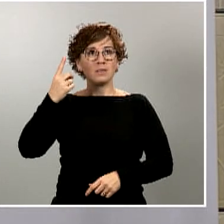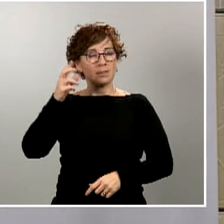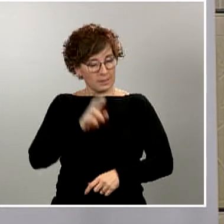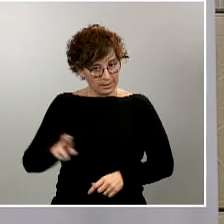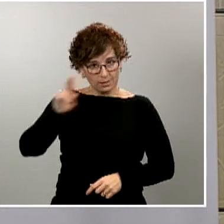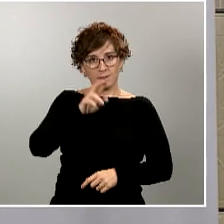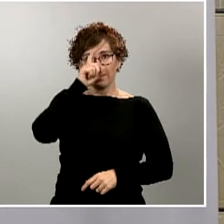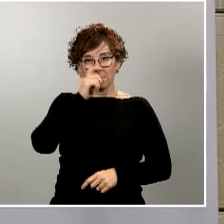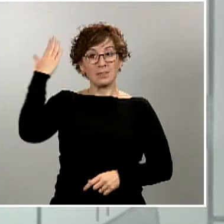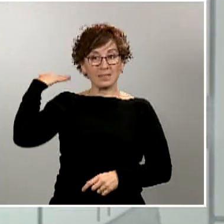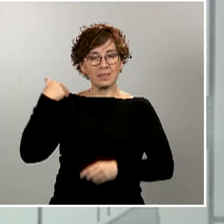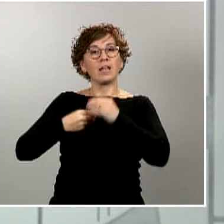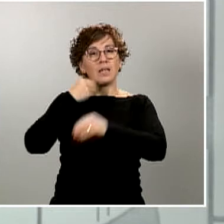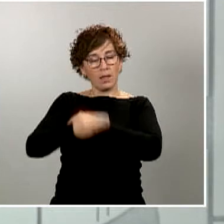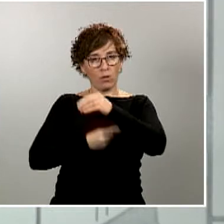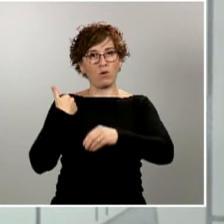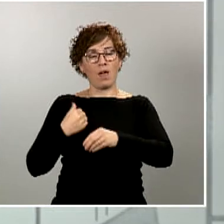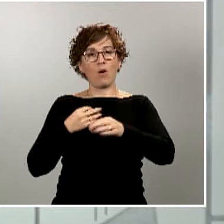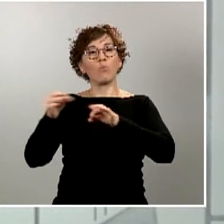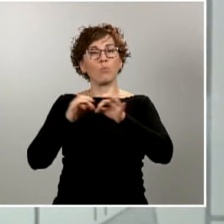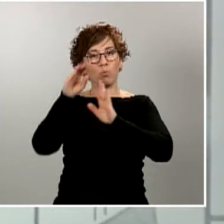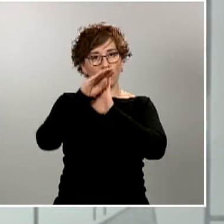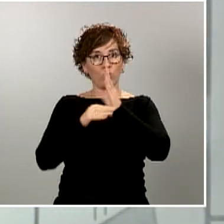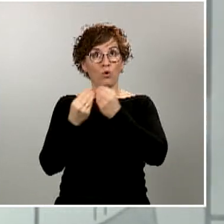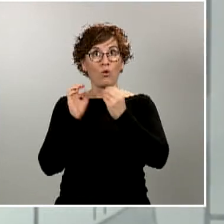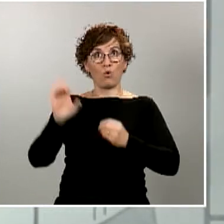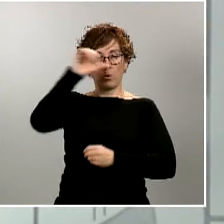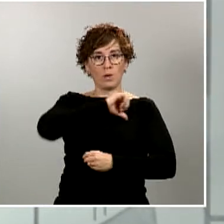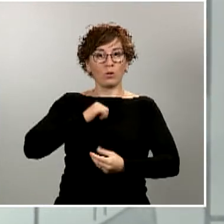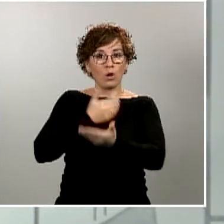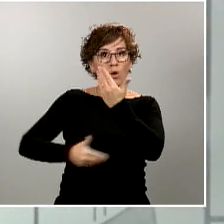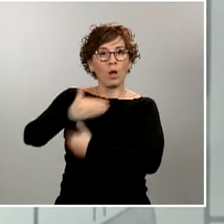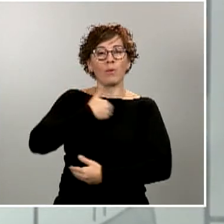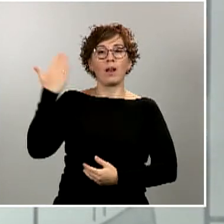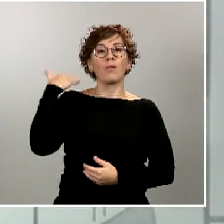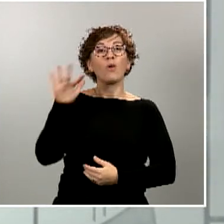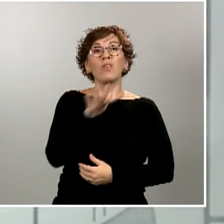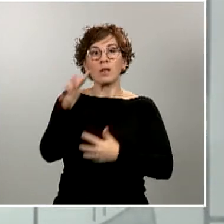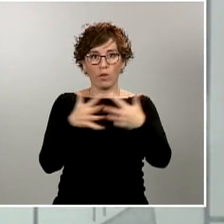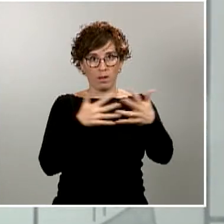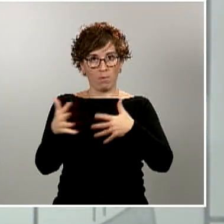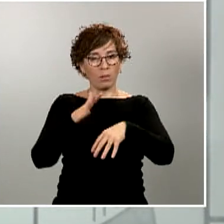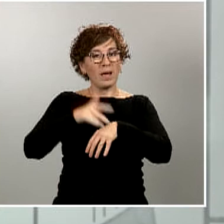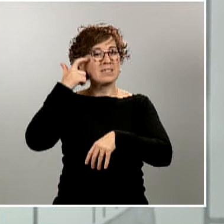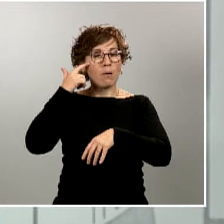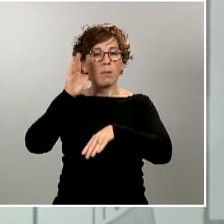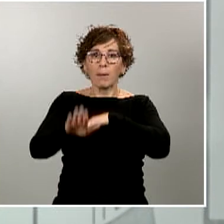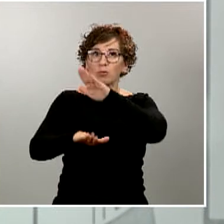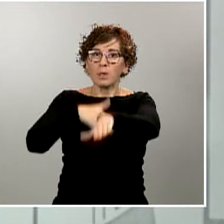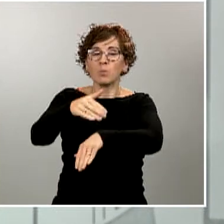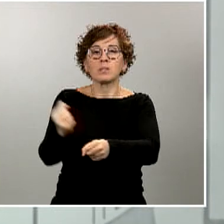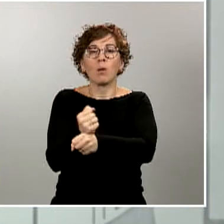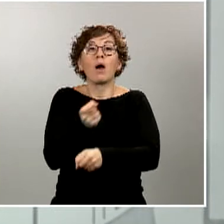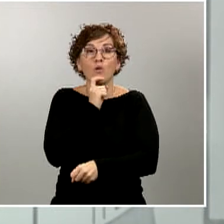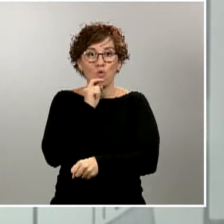protocolo conjuntamente con las comunidades autónomas en fecha 5 de marzo, estableciendo claramente cómo había que proceder en estos centros, protocolo